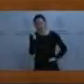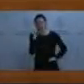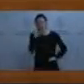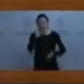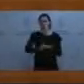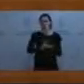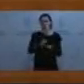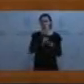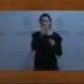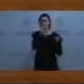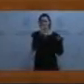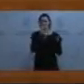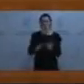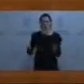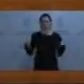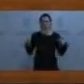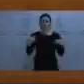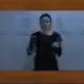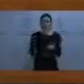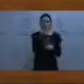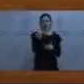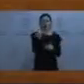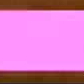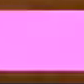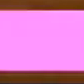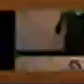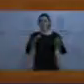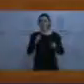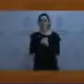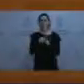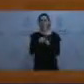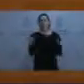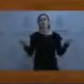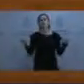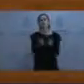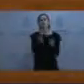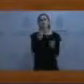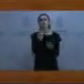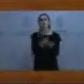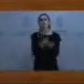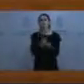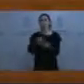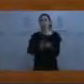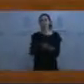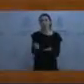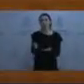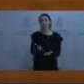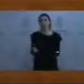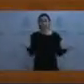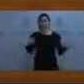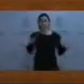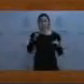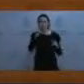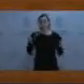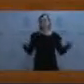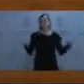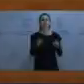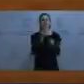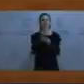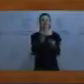los sustitutos de las bajas, disminuye, por tanto, la actividad. Se justifica la no contratación de personal porque disminuye la